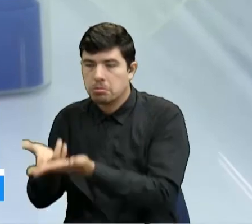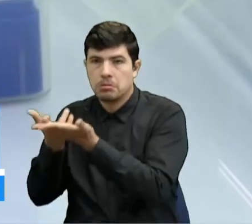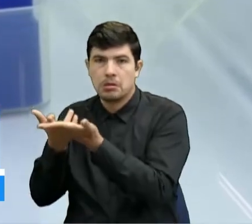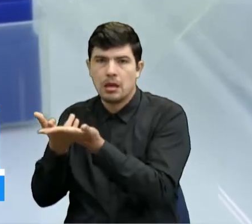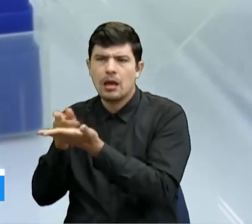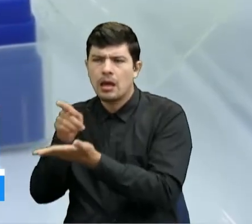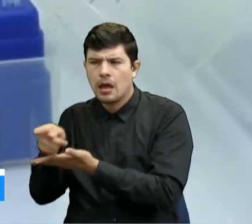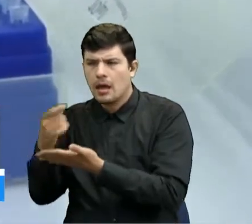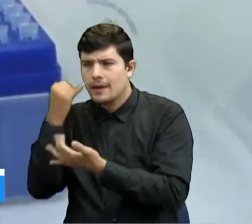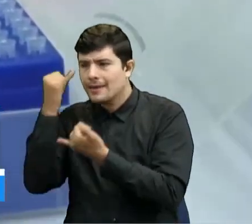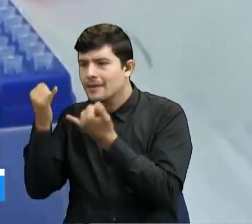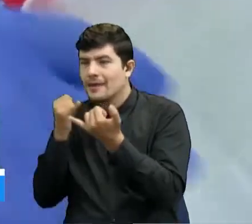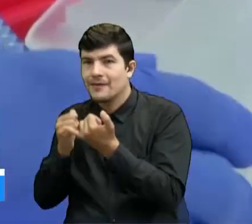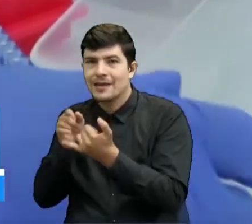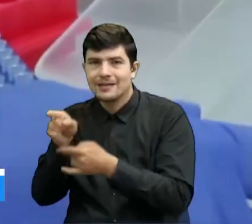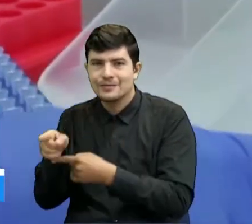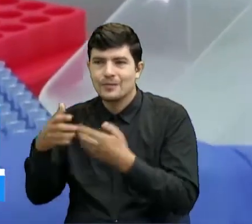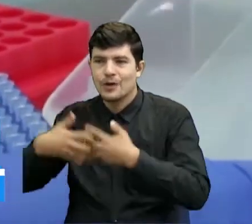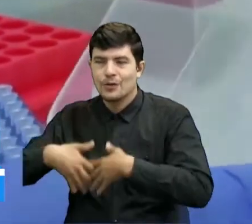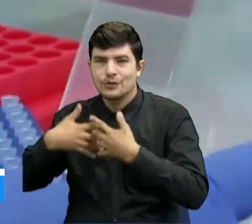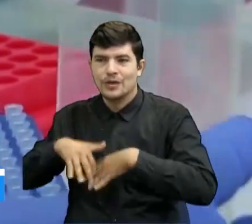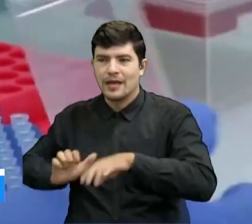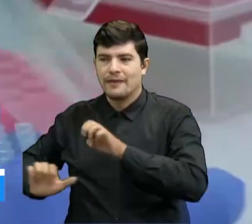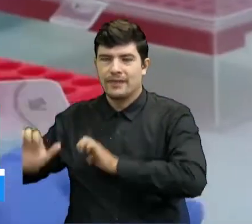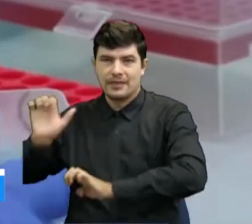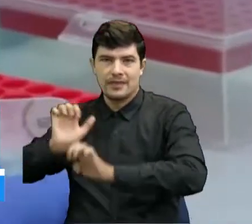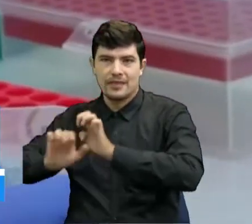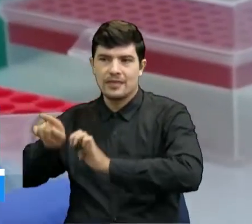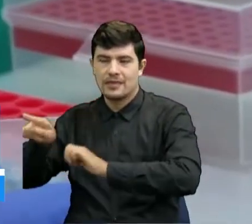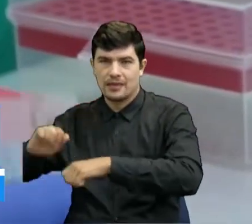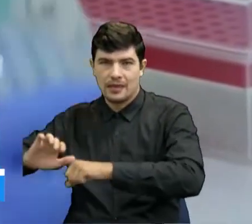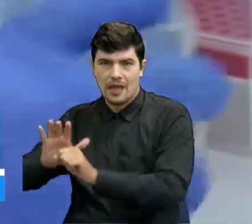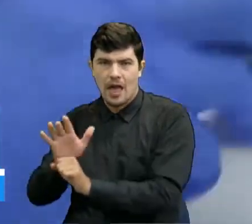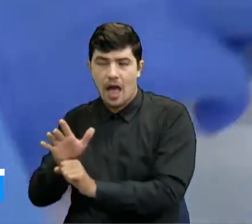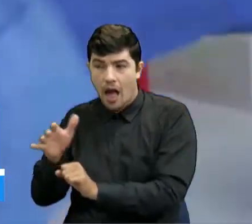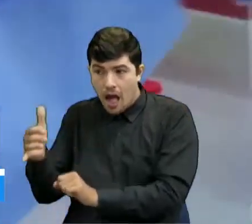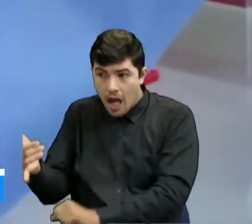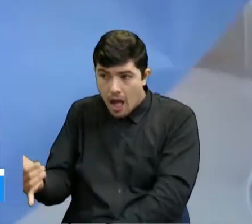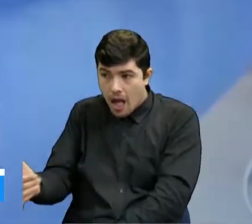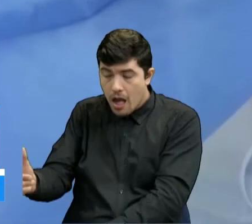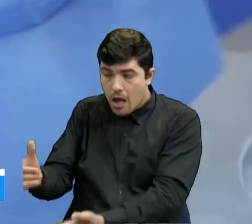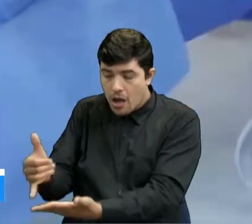semanas genere anticuerpos, los cuales